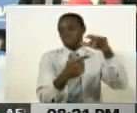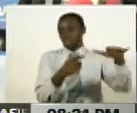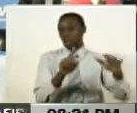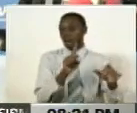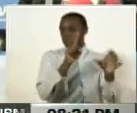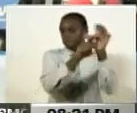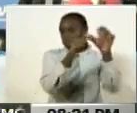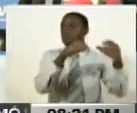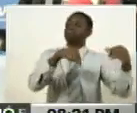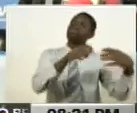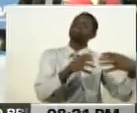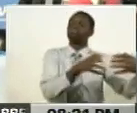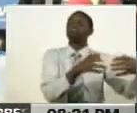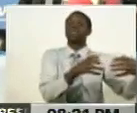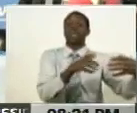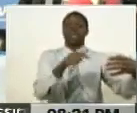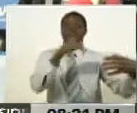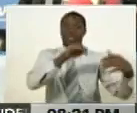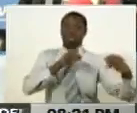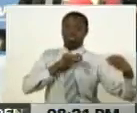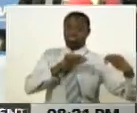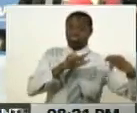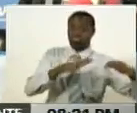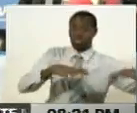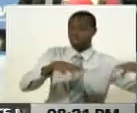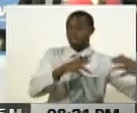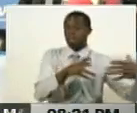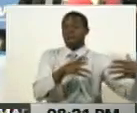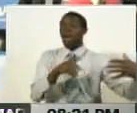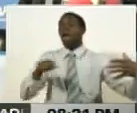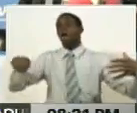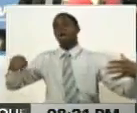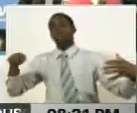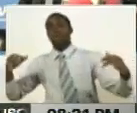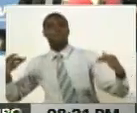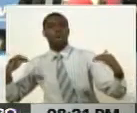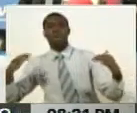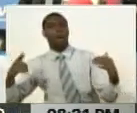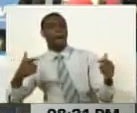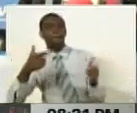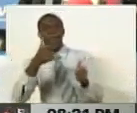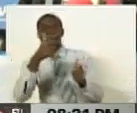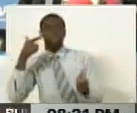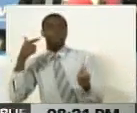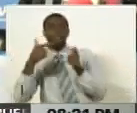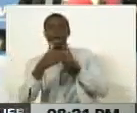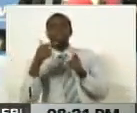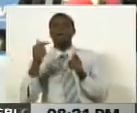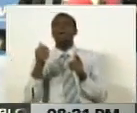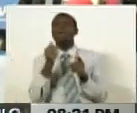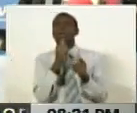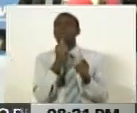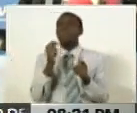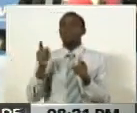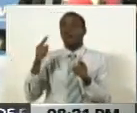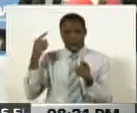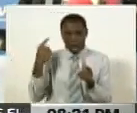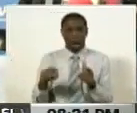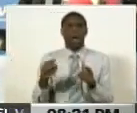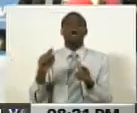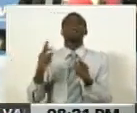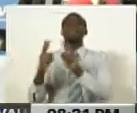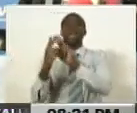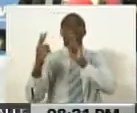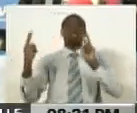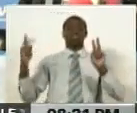de pronto esa concentración fue atacada a balazos desde las inmediaciones del